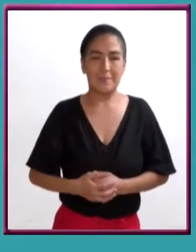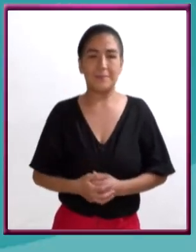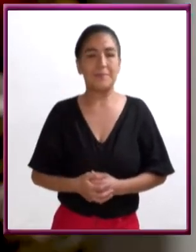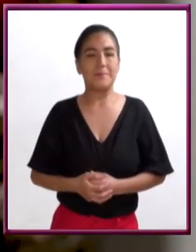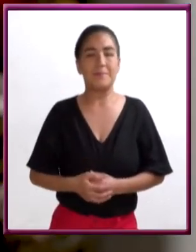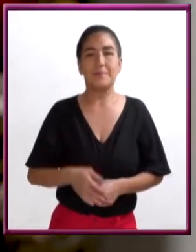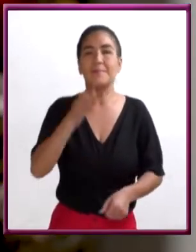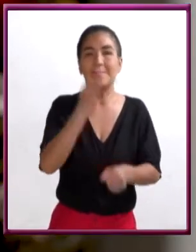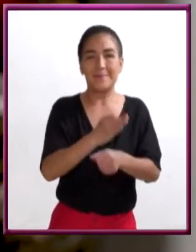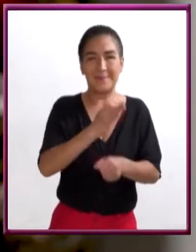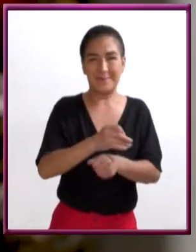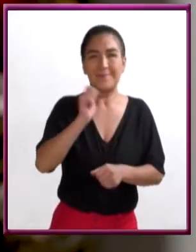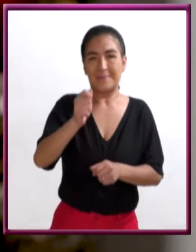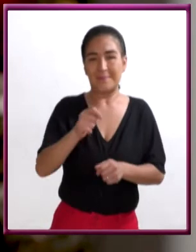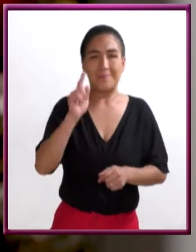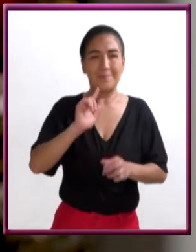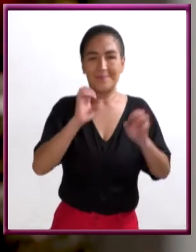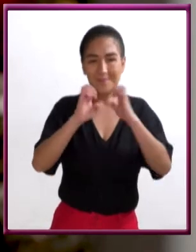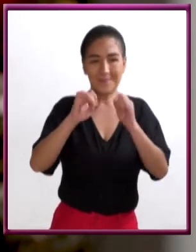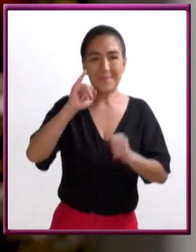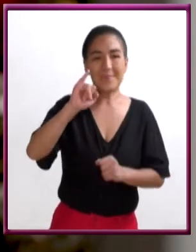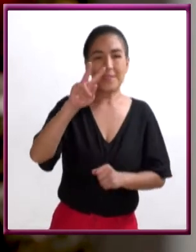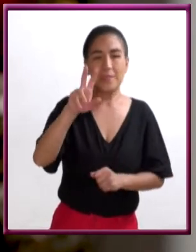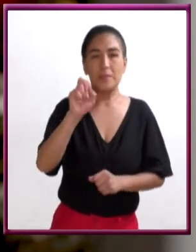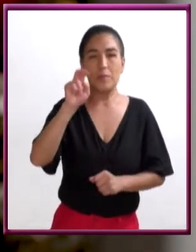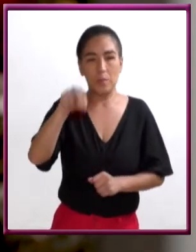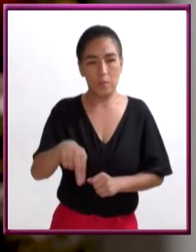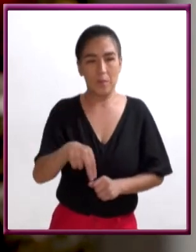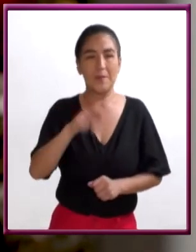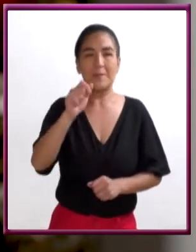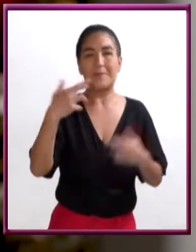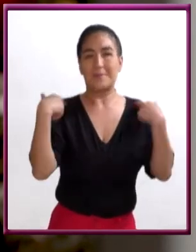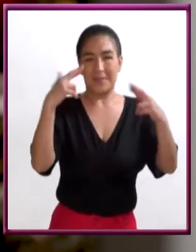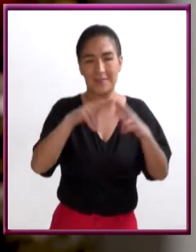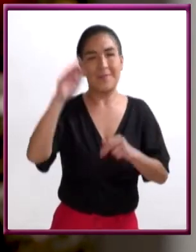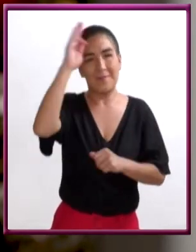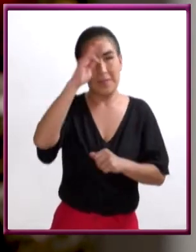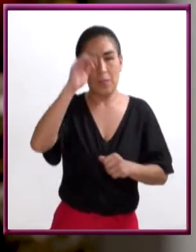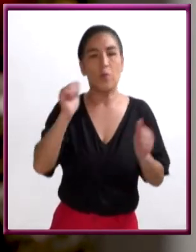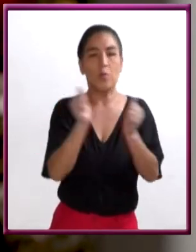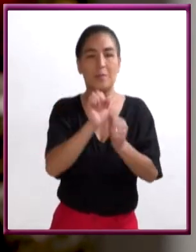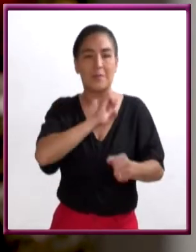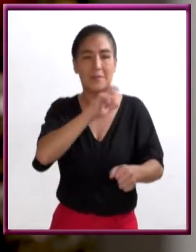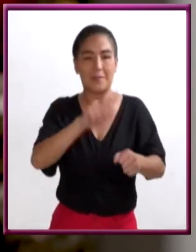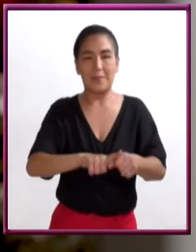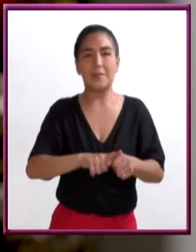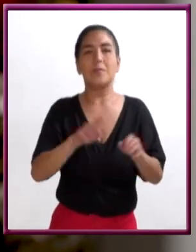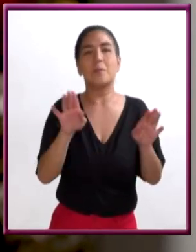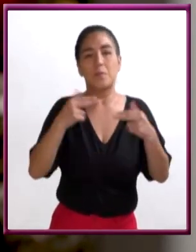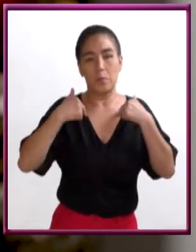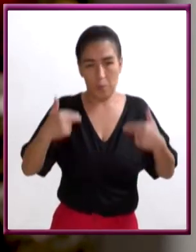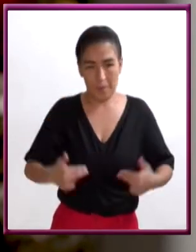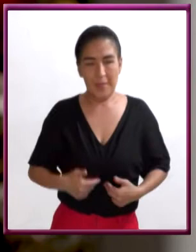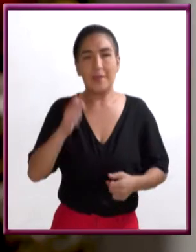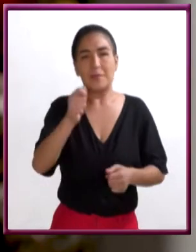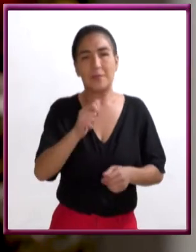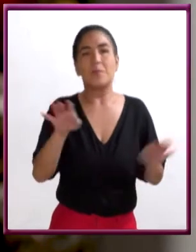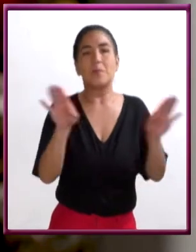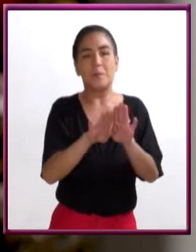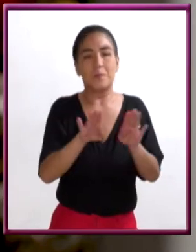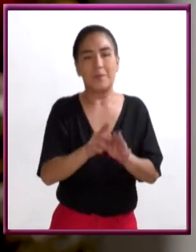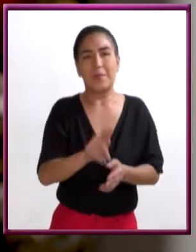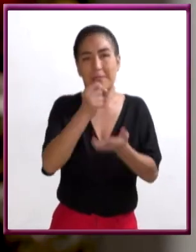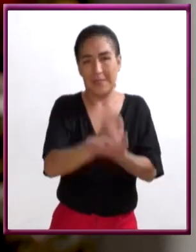cometiendo. Nos encontramos con Yvonne Klein. Ella es maestra en filosofía con especialidades en desarrollo humano y